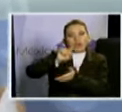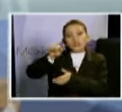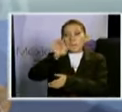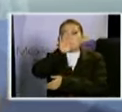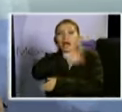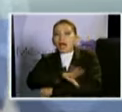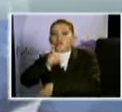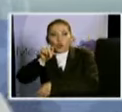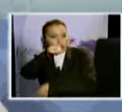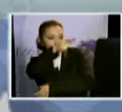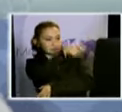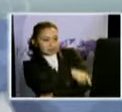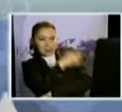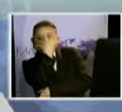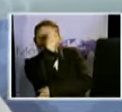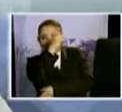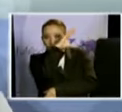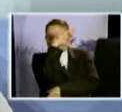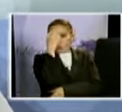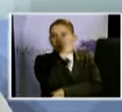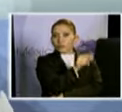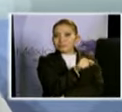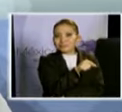malas, las drogas no son esa cosa bonita que ve en la foto.